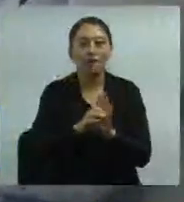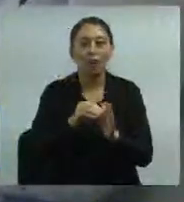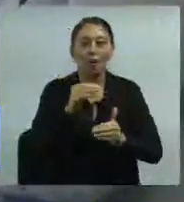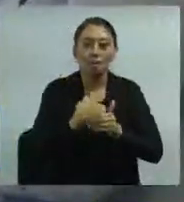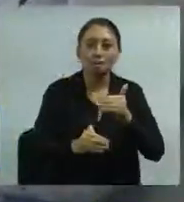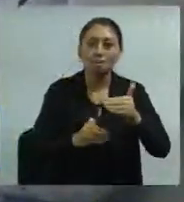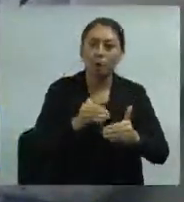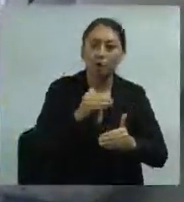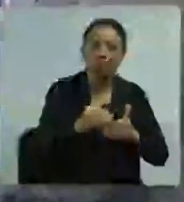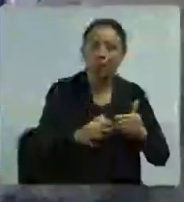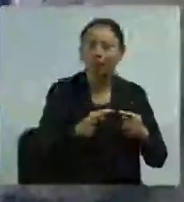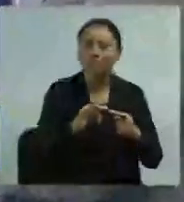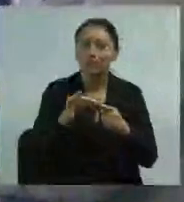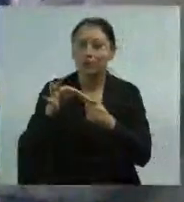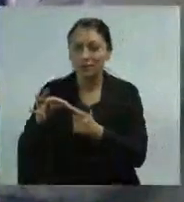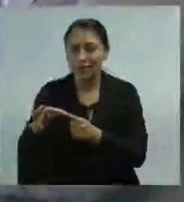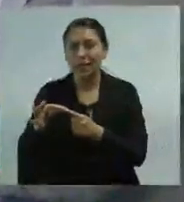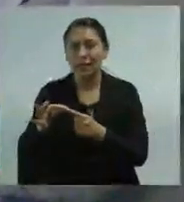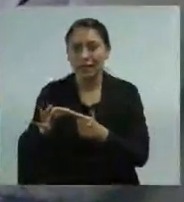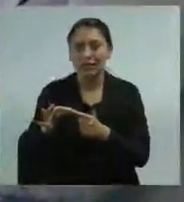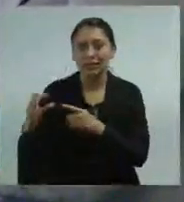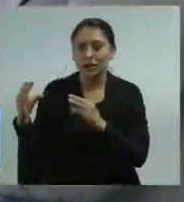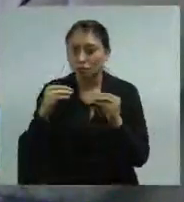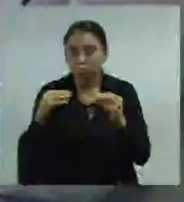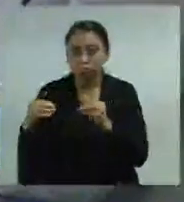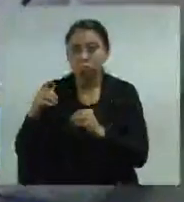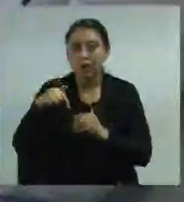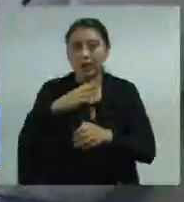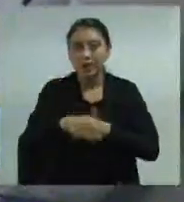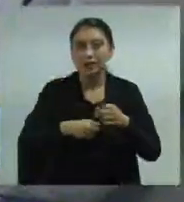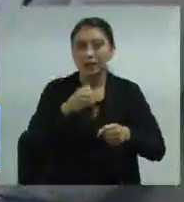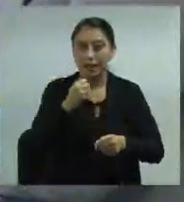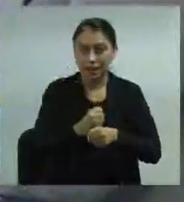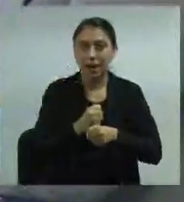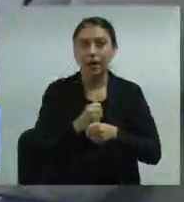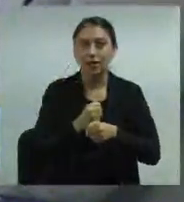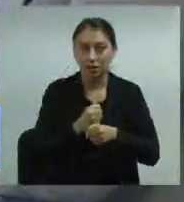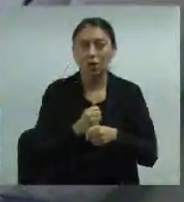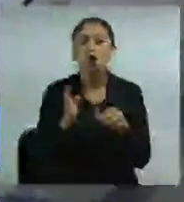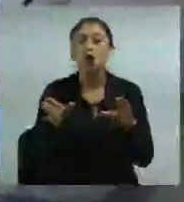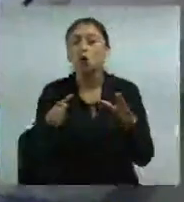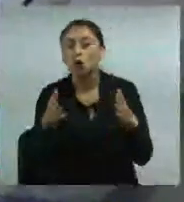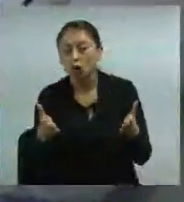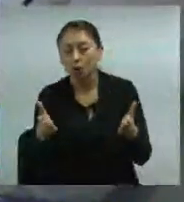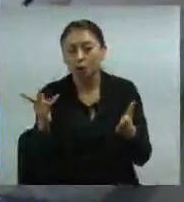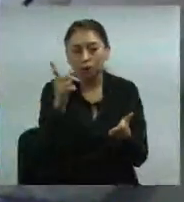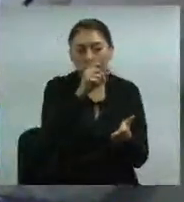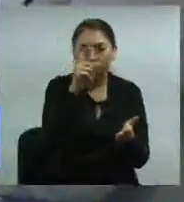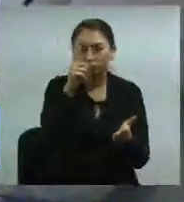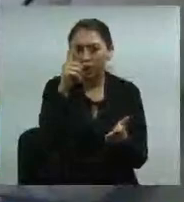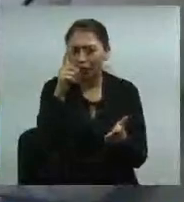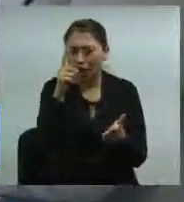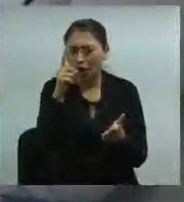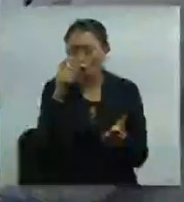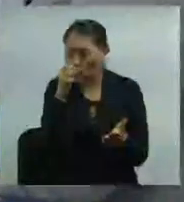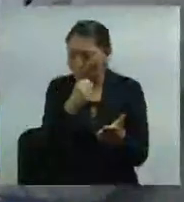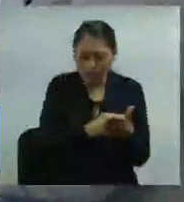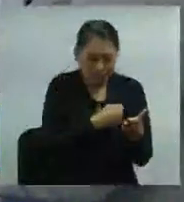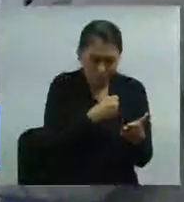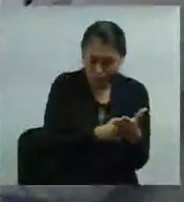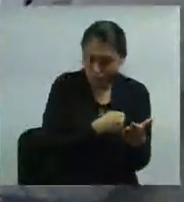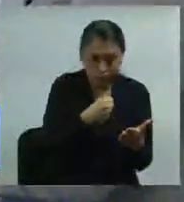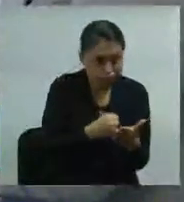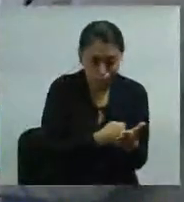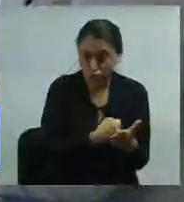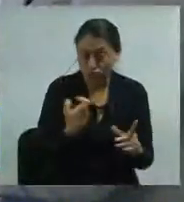especiales que se van a desarrollar principalmente este año, pues que se entre como una tarea ardua y